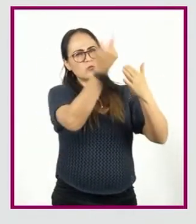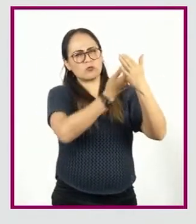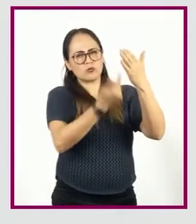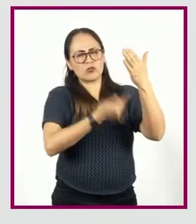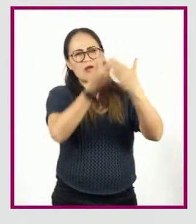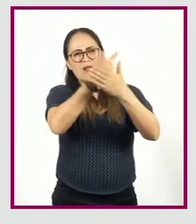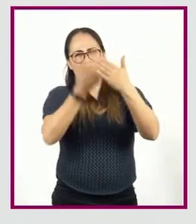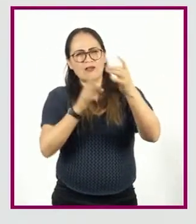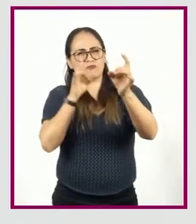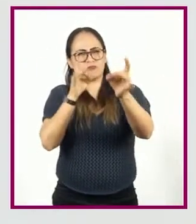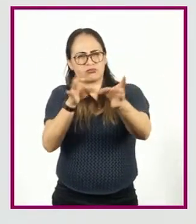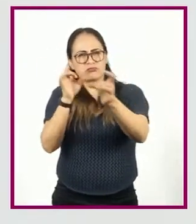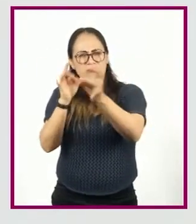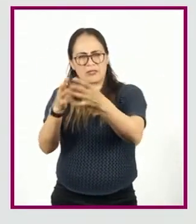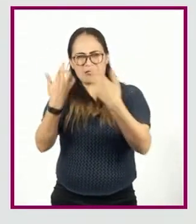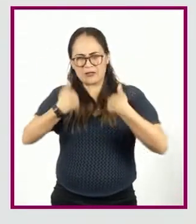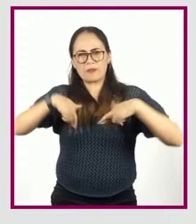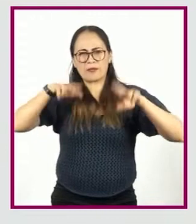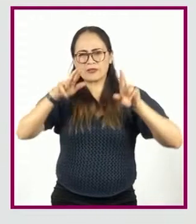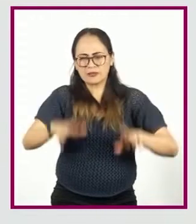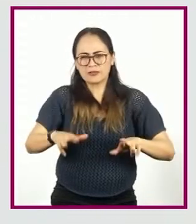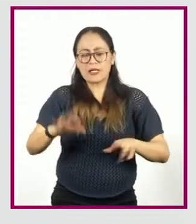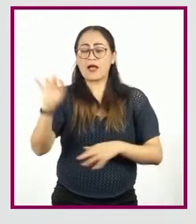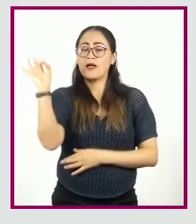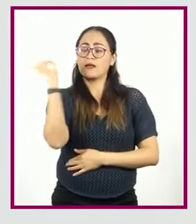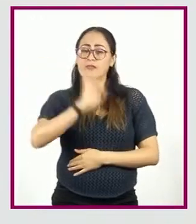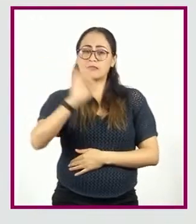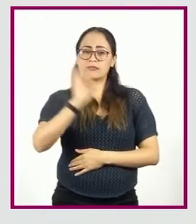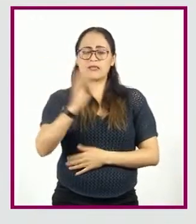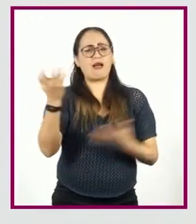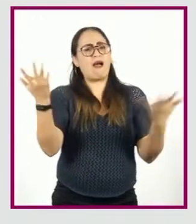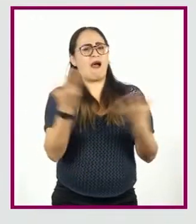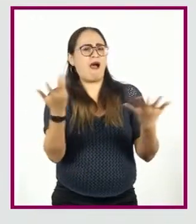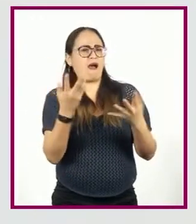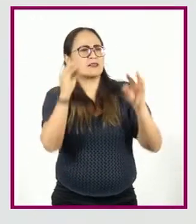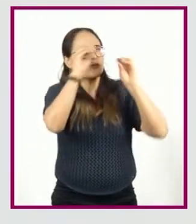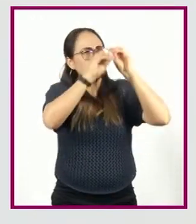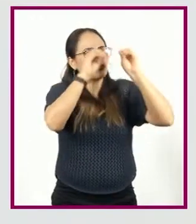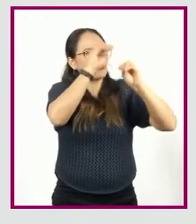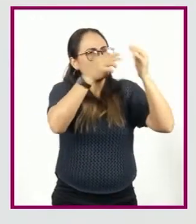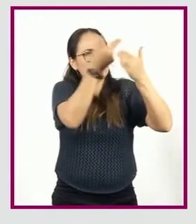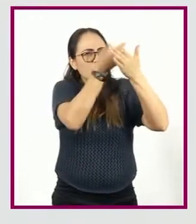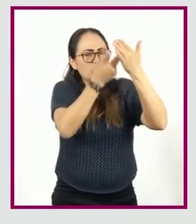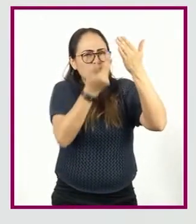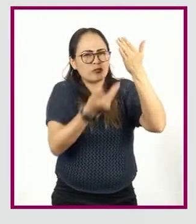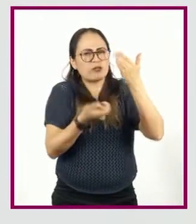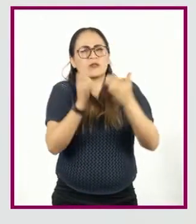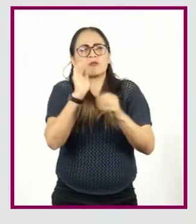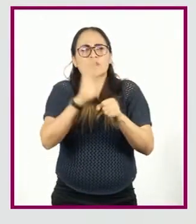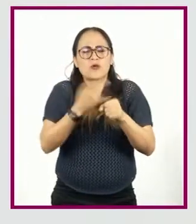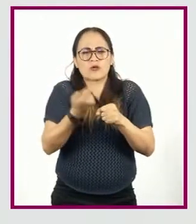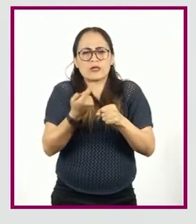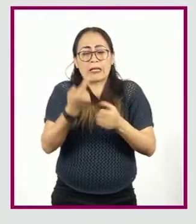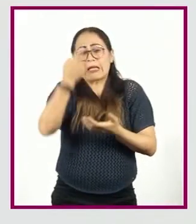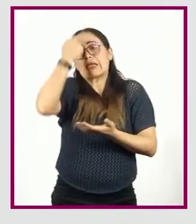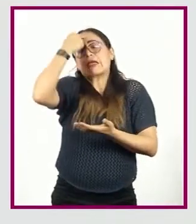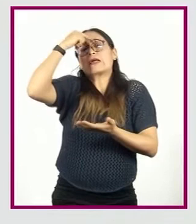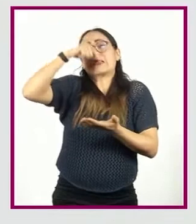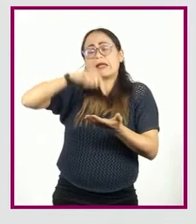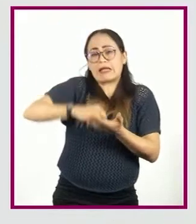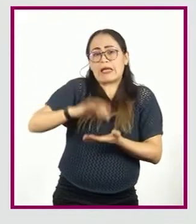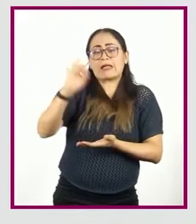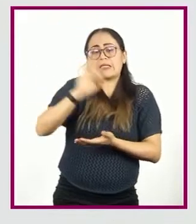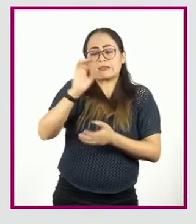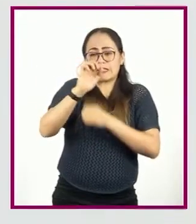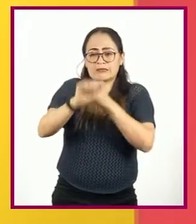se presentan posiblemente fueron hechas porque se creía que de esta forma se atraía al animal que se